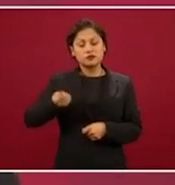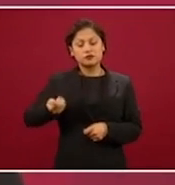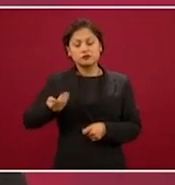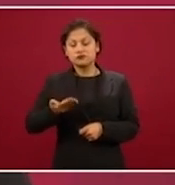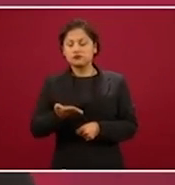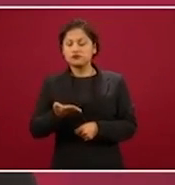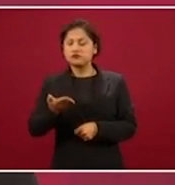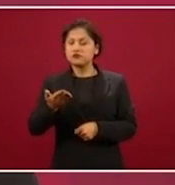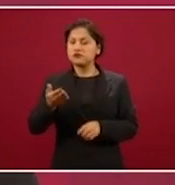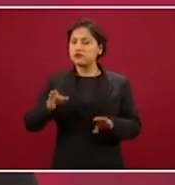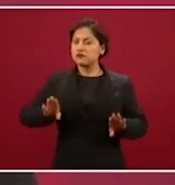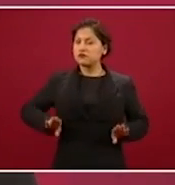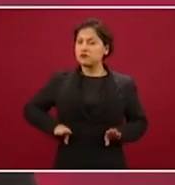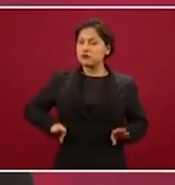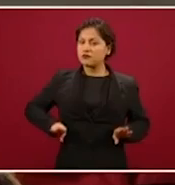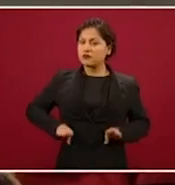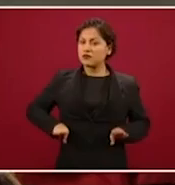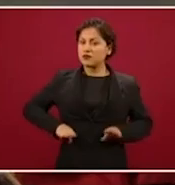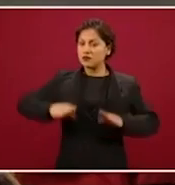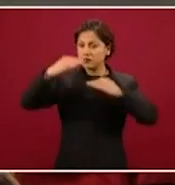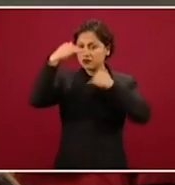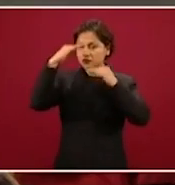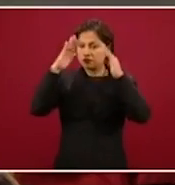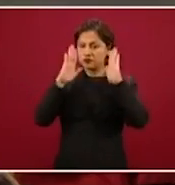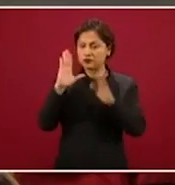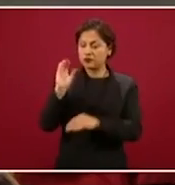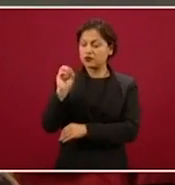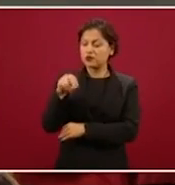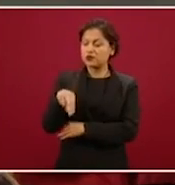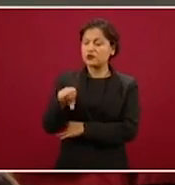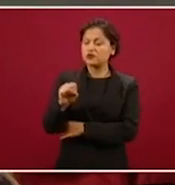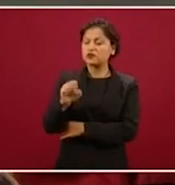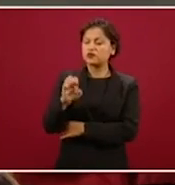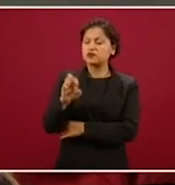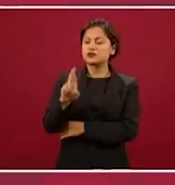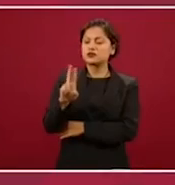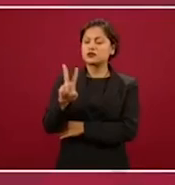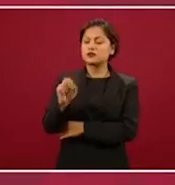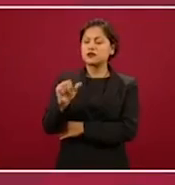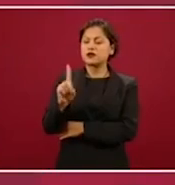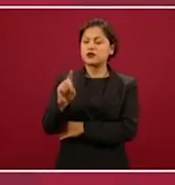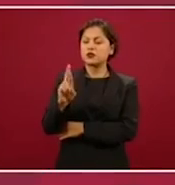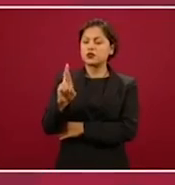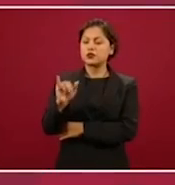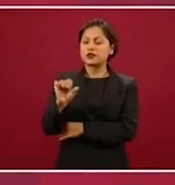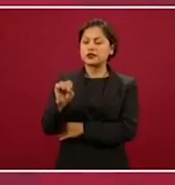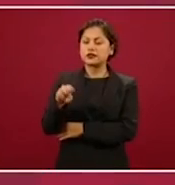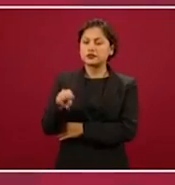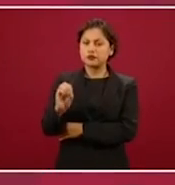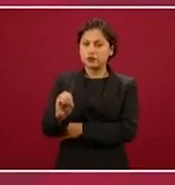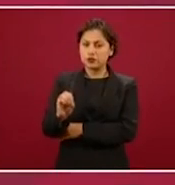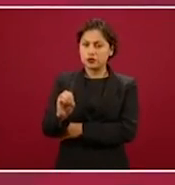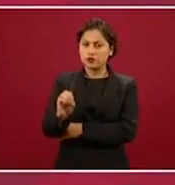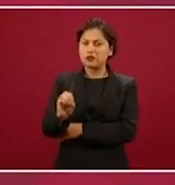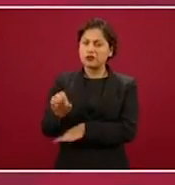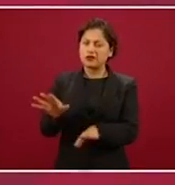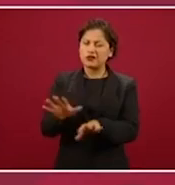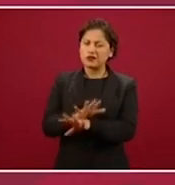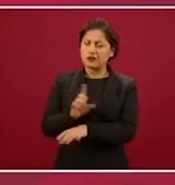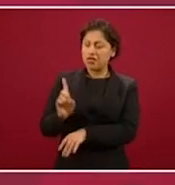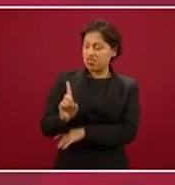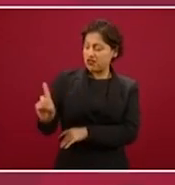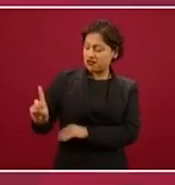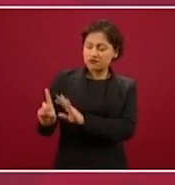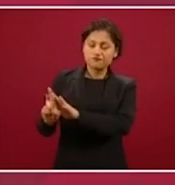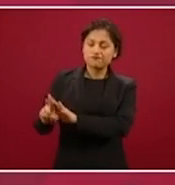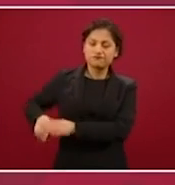conservadurismo. No me gusta lo de derecha. Son conservadores. ¿Qué cosa es el conservador? Ya lo he dicho muchas